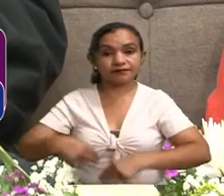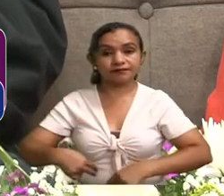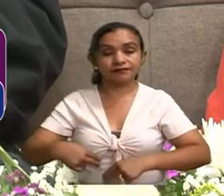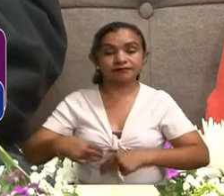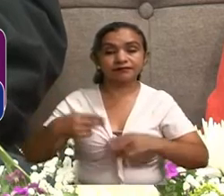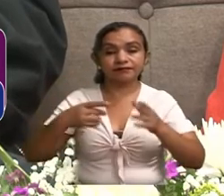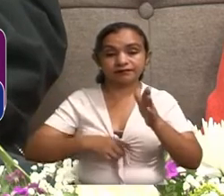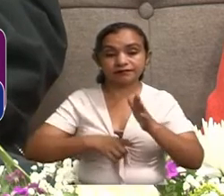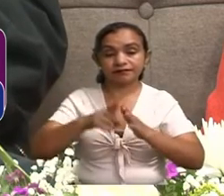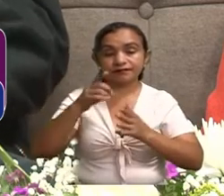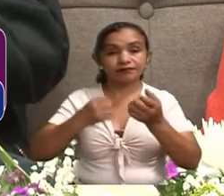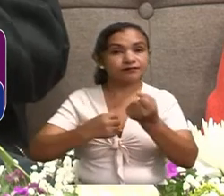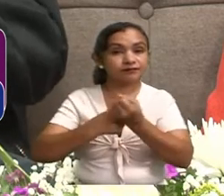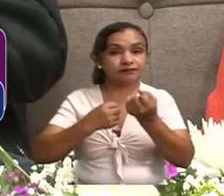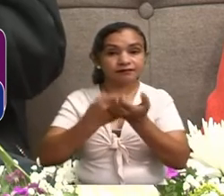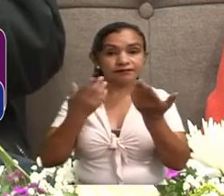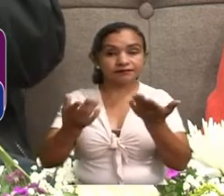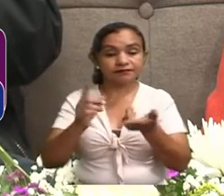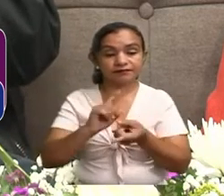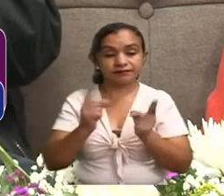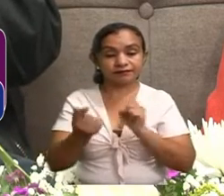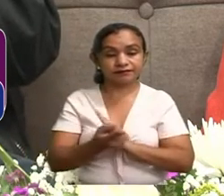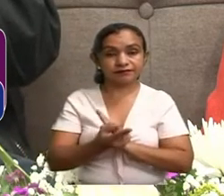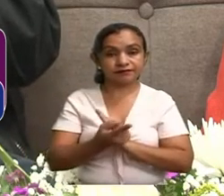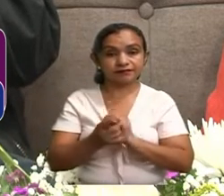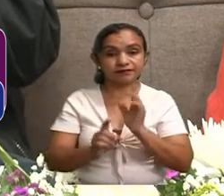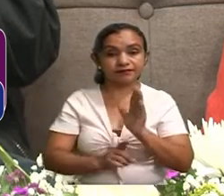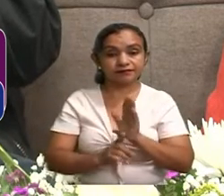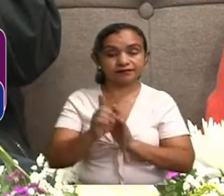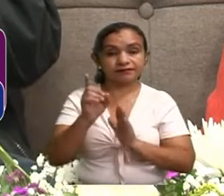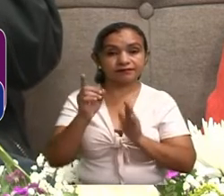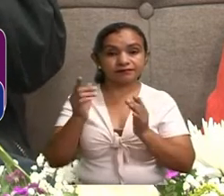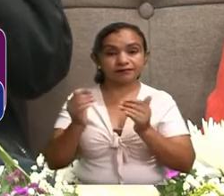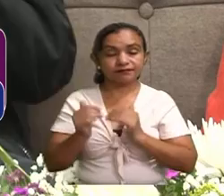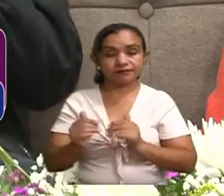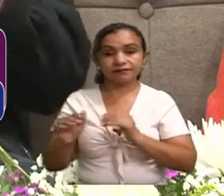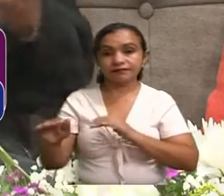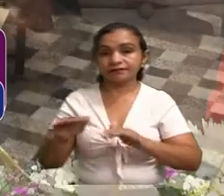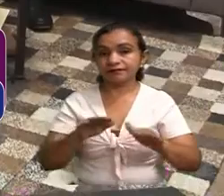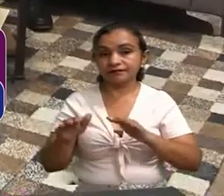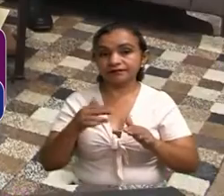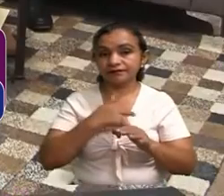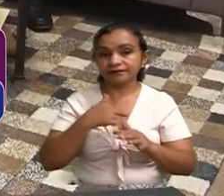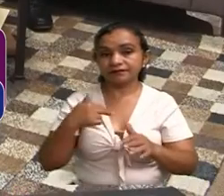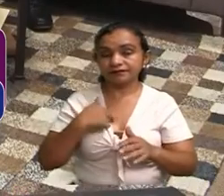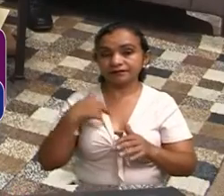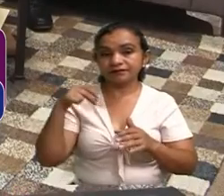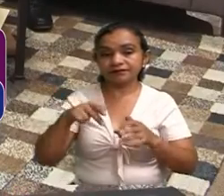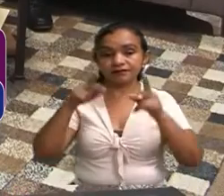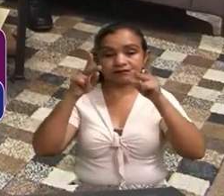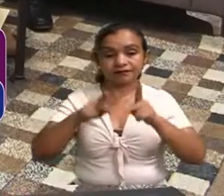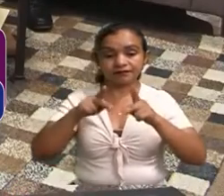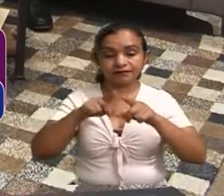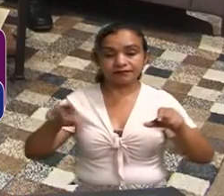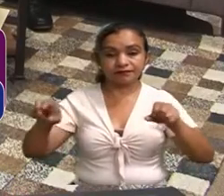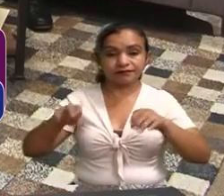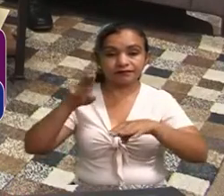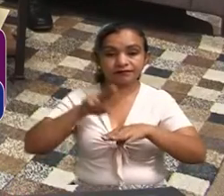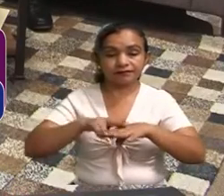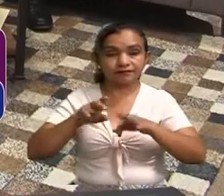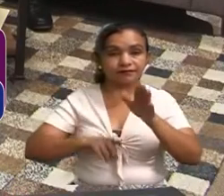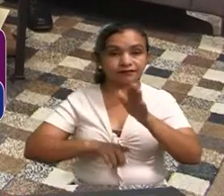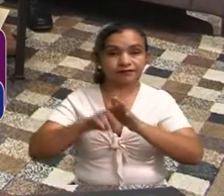de Desarrollo Sostenible, no a la inversa. Es decir, los Objetivos de Desarrollo Sostenible no fueron los que dieron lugar al Plan Nacional de Desarrollo Humano, es